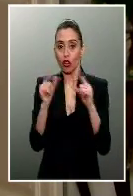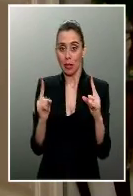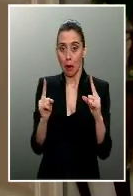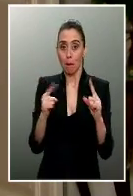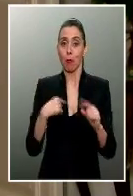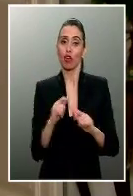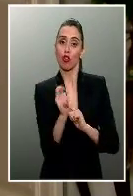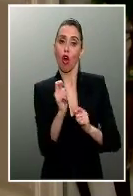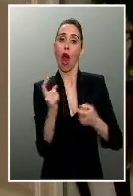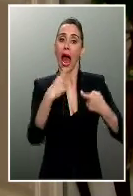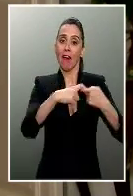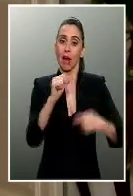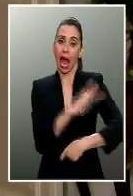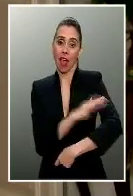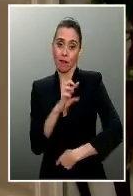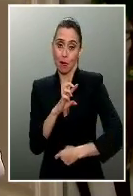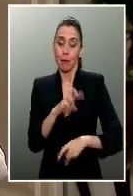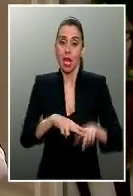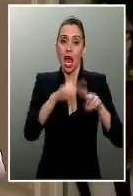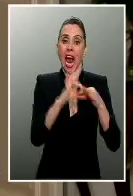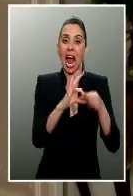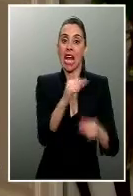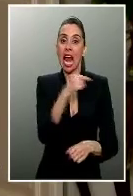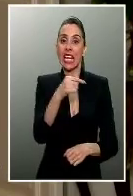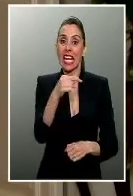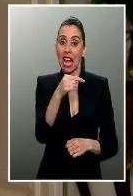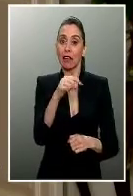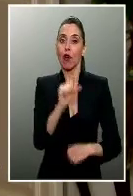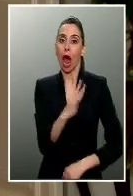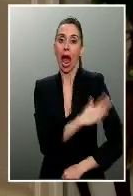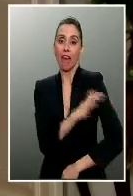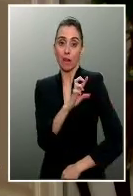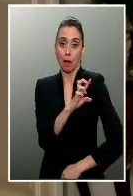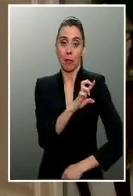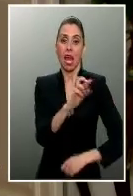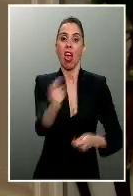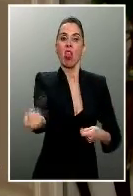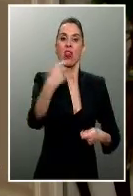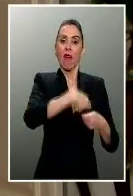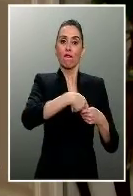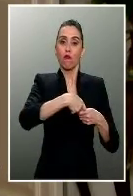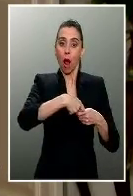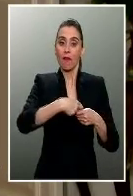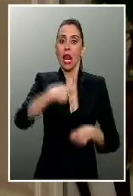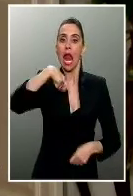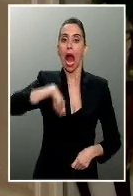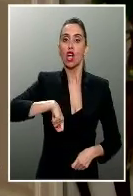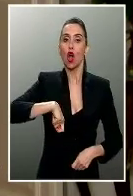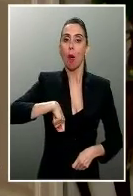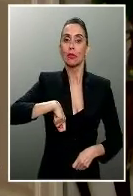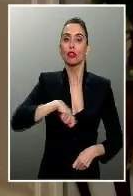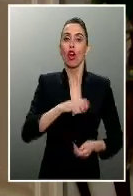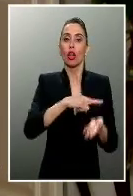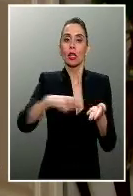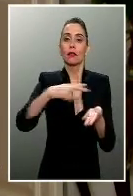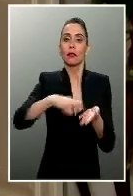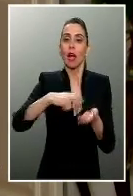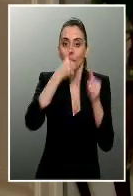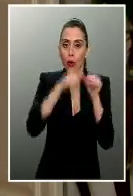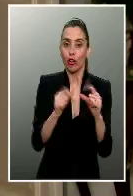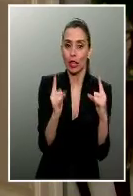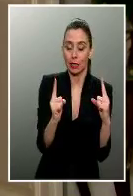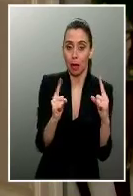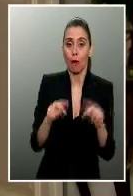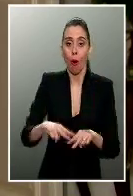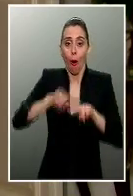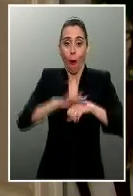afiliado tengan rentabilidad negativa las administradoras deberán devolver en su cuenta las comisiones cobradas durante ese tiempo los fondos que son